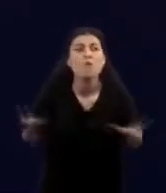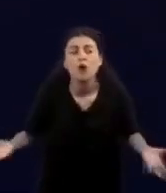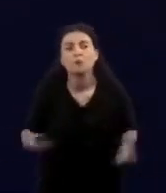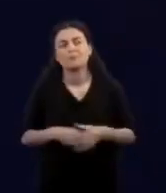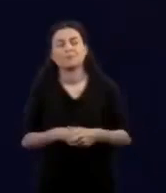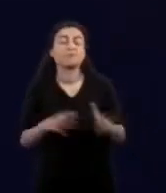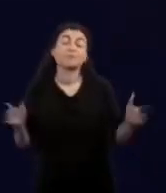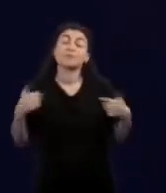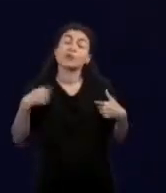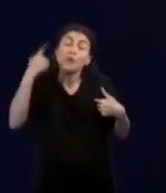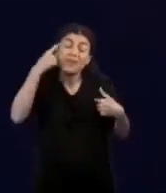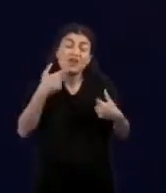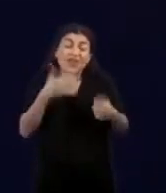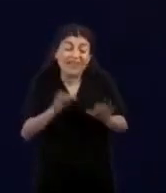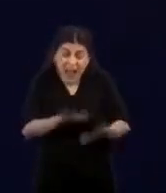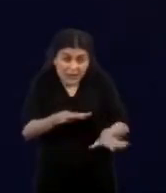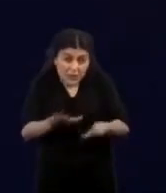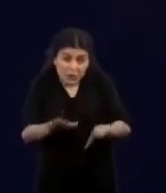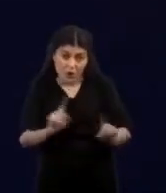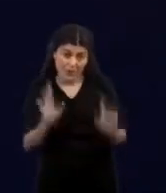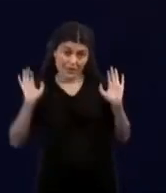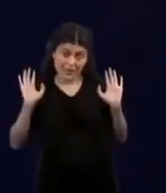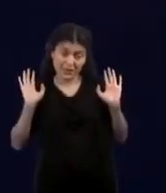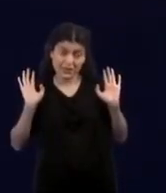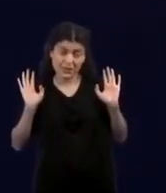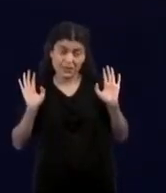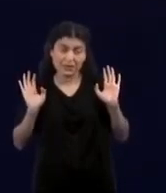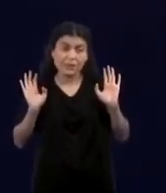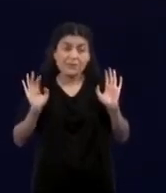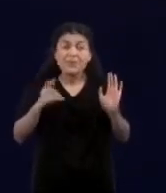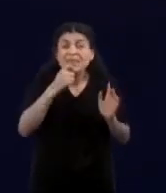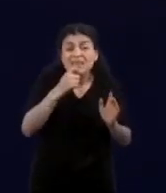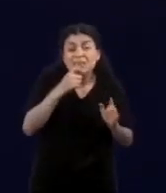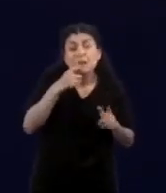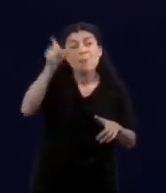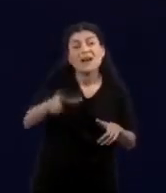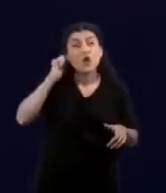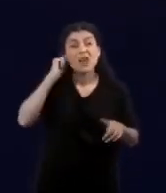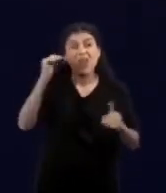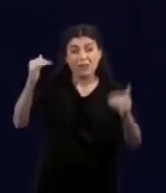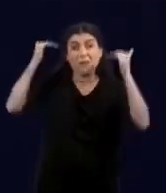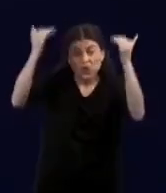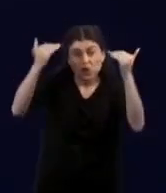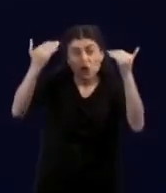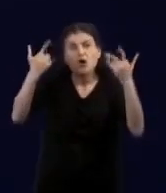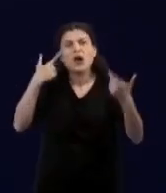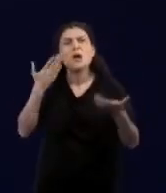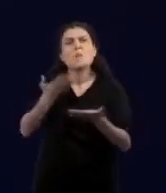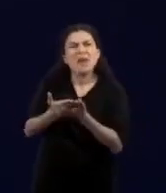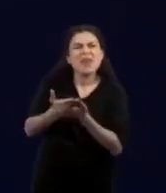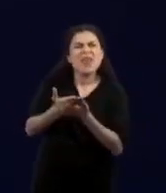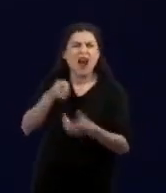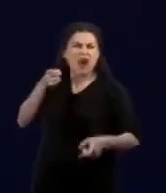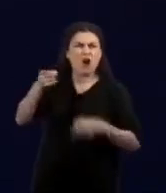así. Ni si, creo que ni siquiera la persona mayor que pedía por la muerte de los policías, creo que ni siquiera